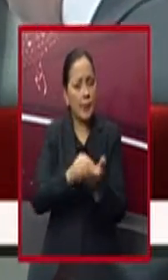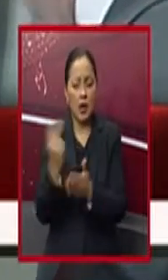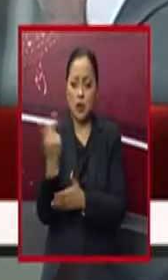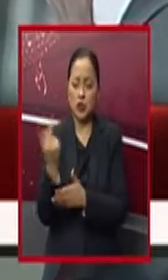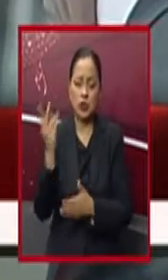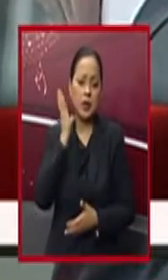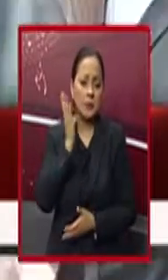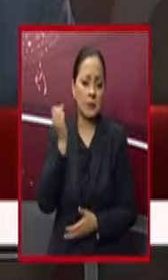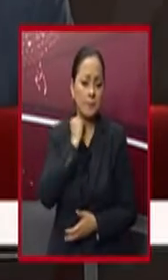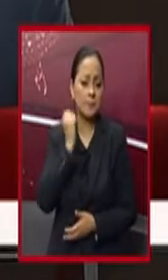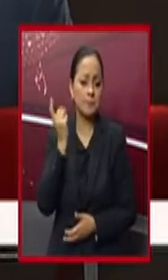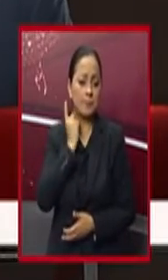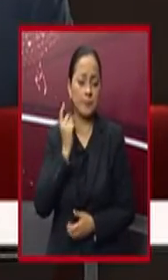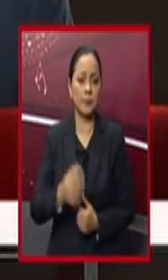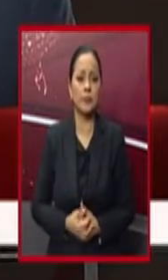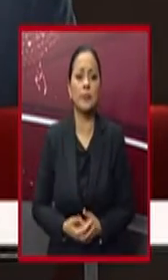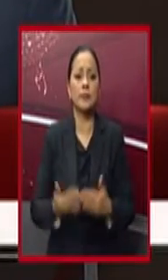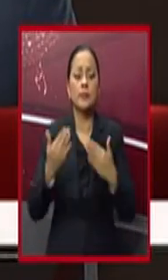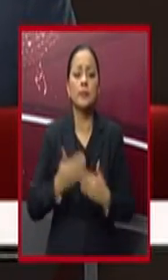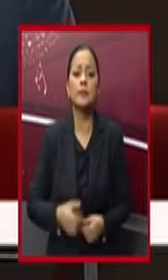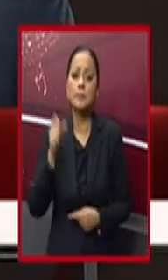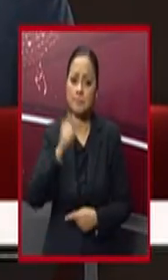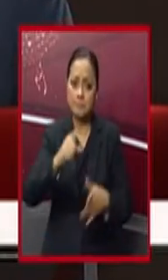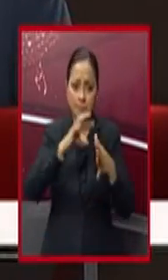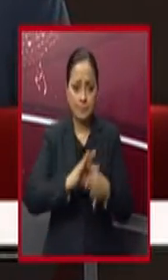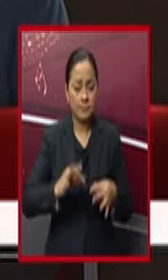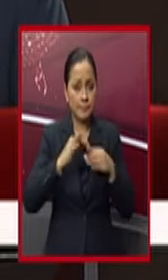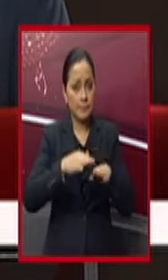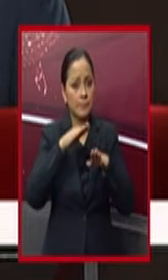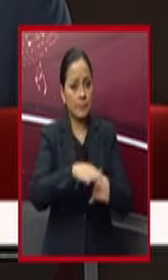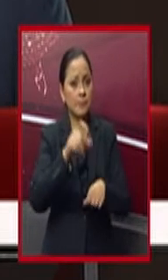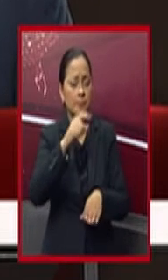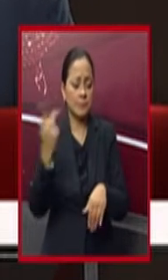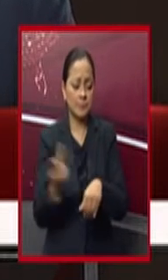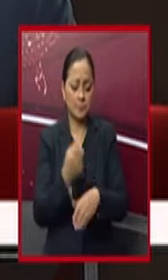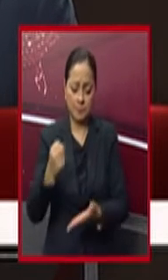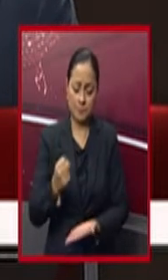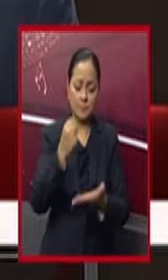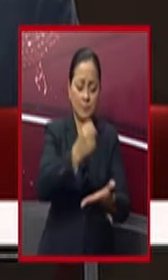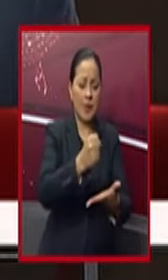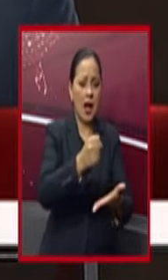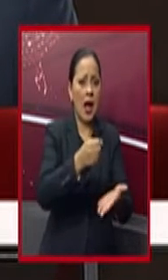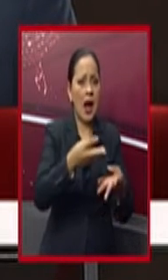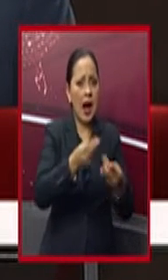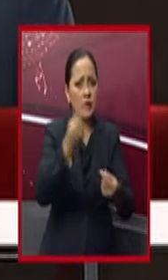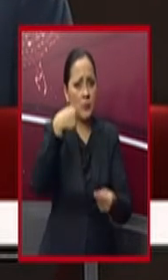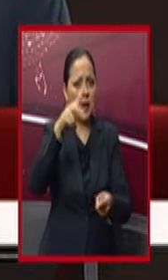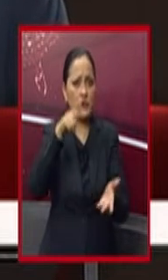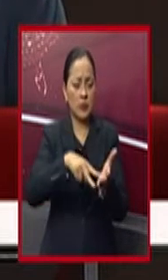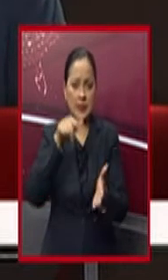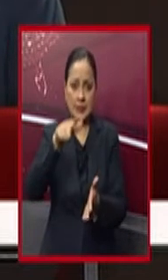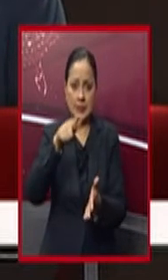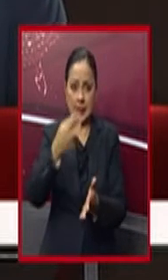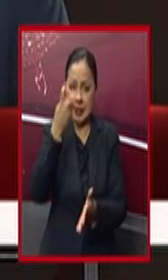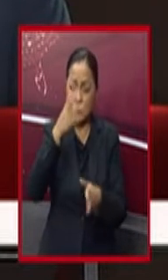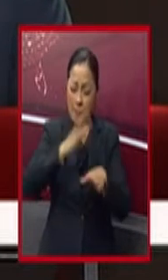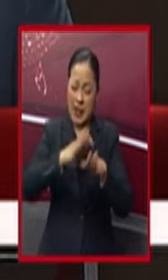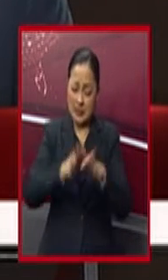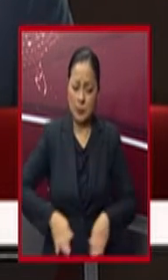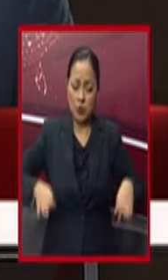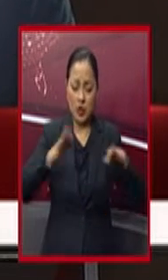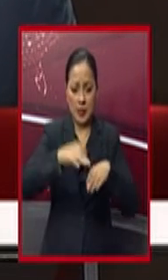cámaras. El legislador también señaló el tema del paquete fiscal 2017 como una de las prioridades para su